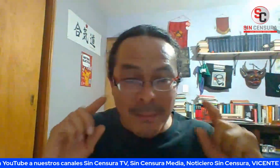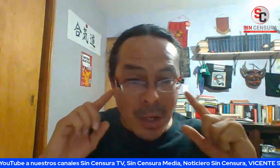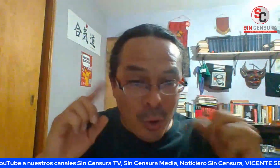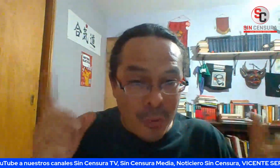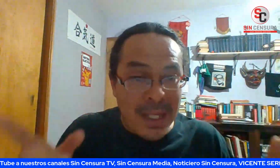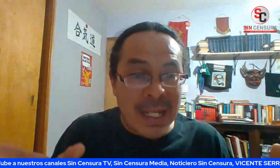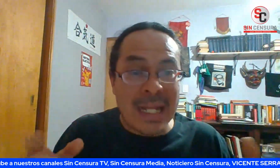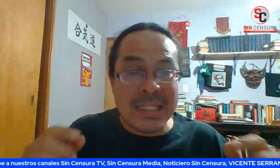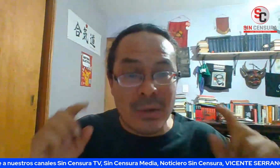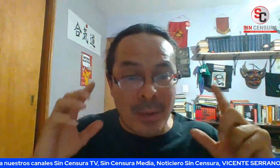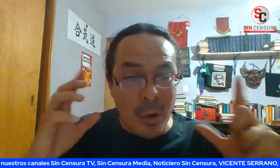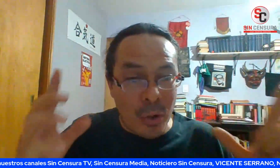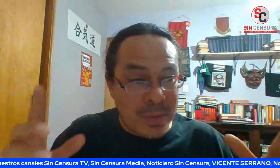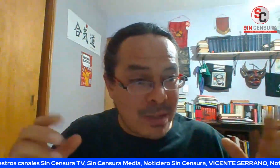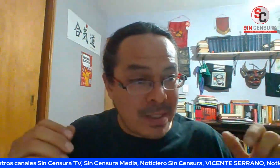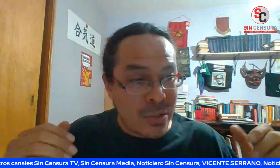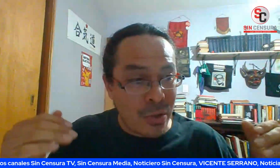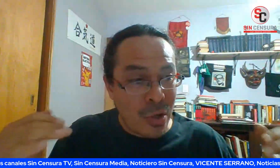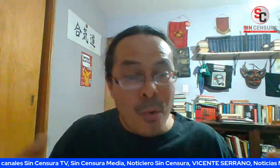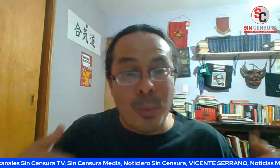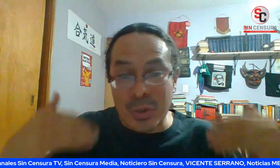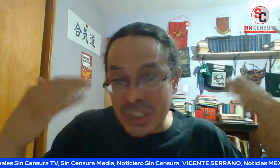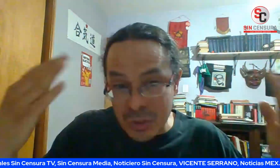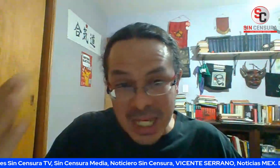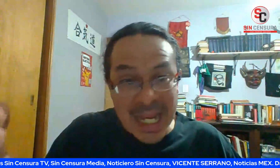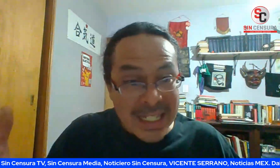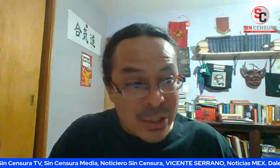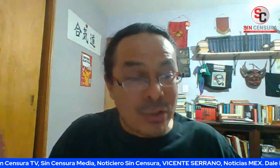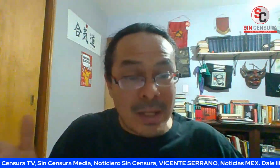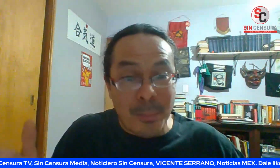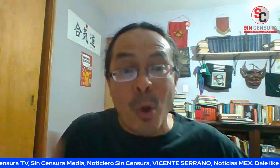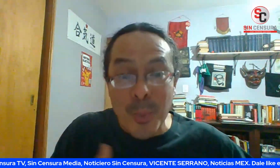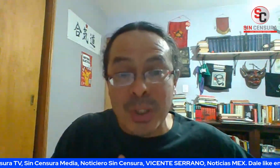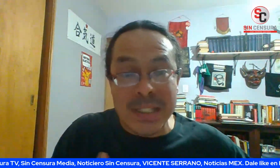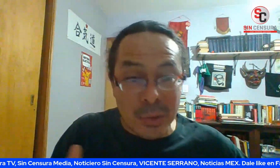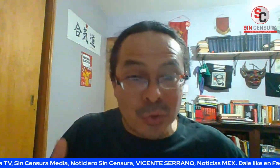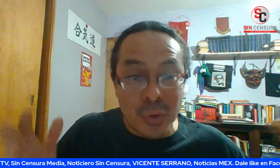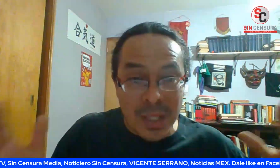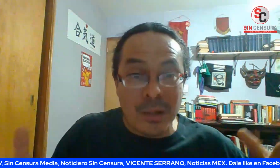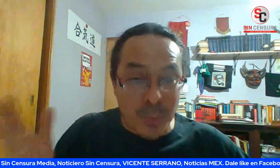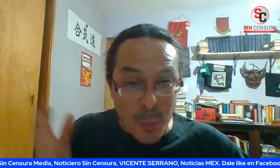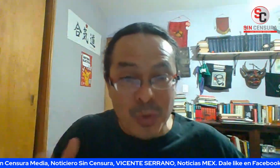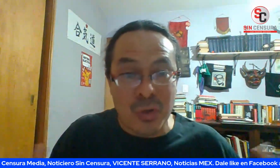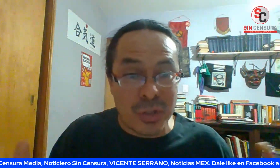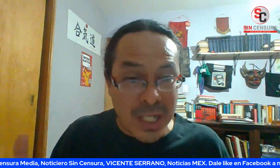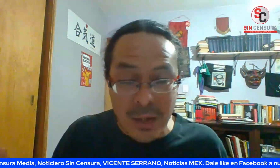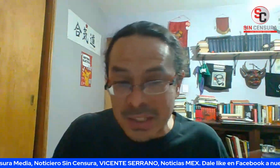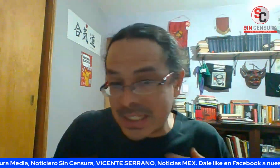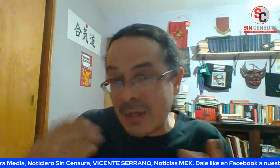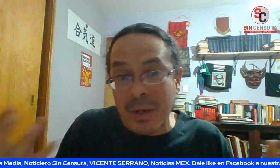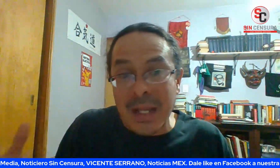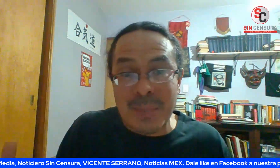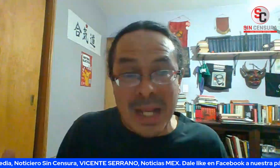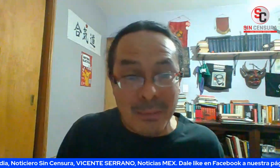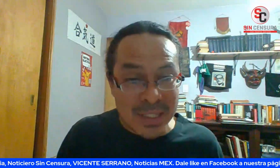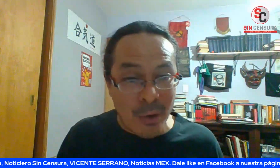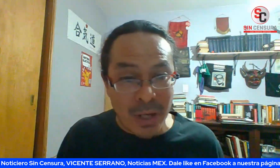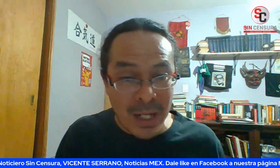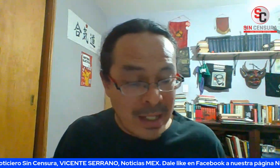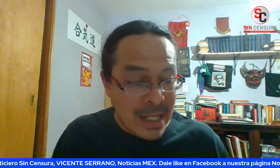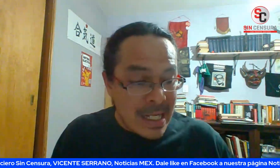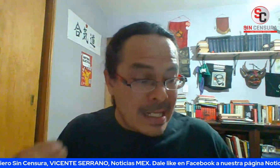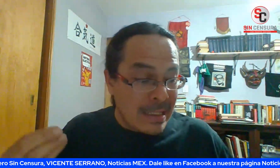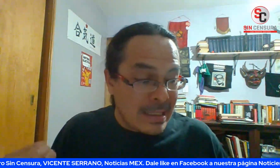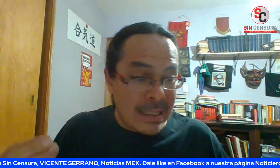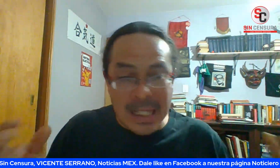hubiera una mejor vigilancia, una mejor observación, procesos de elección del propio instituto, de los propios consejeros, que es a lo que aspiramos